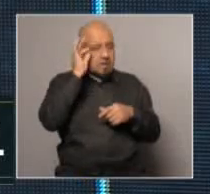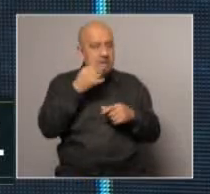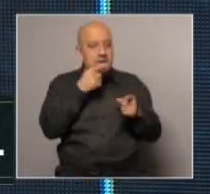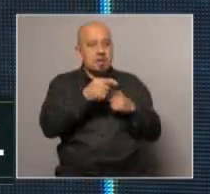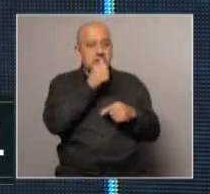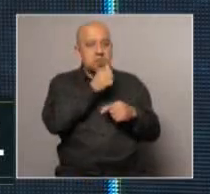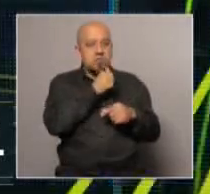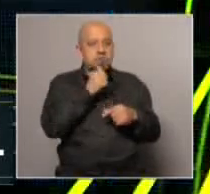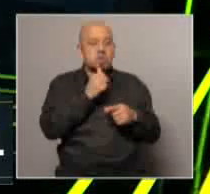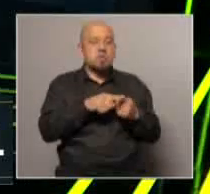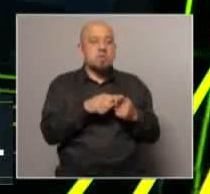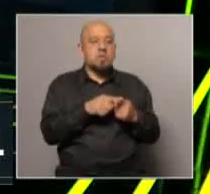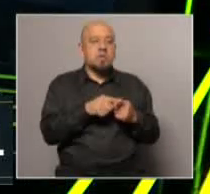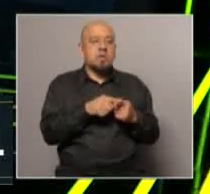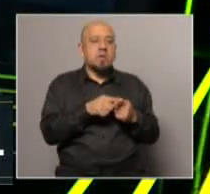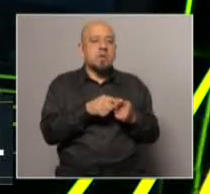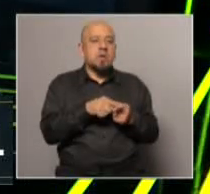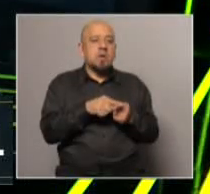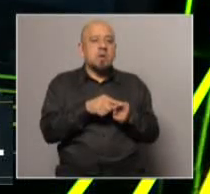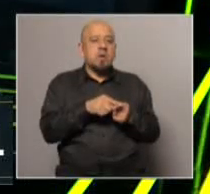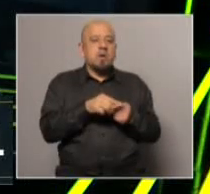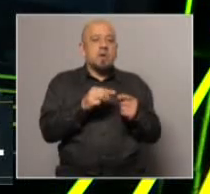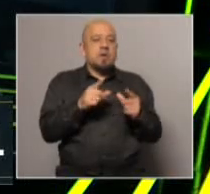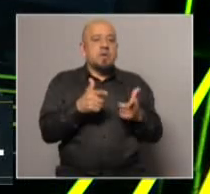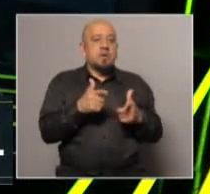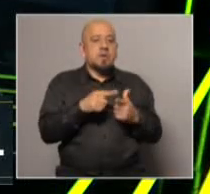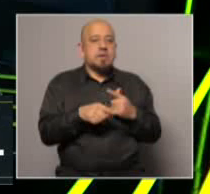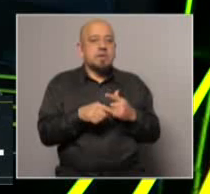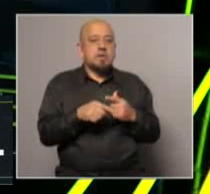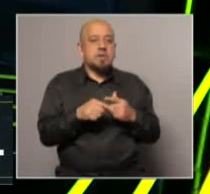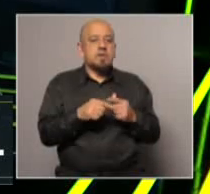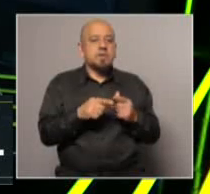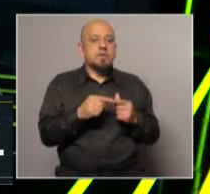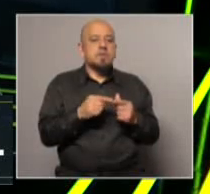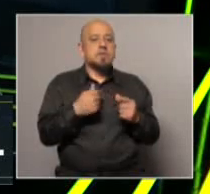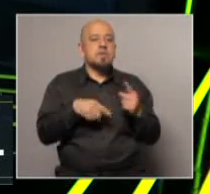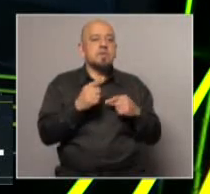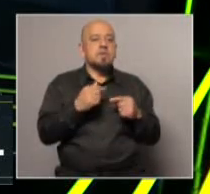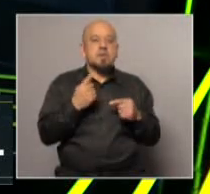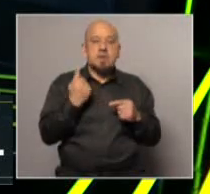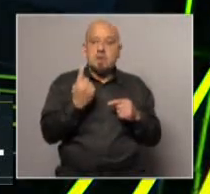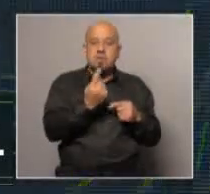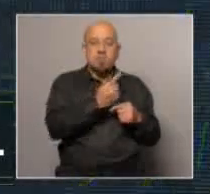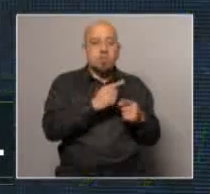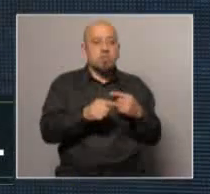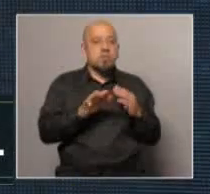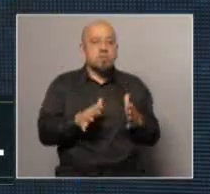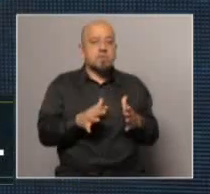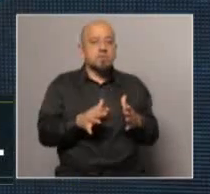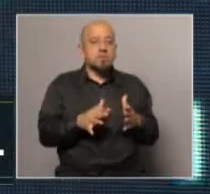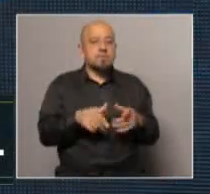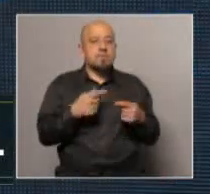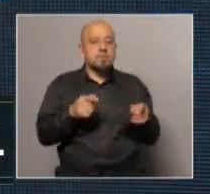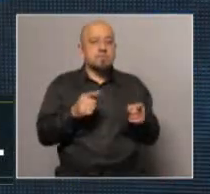solución. En esto además lo que pasa es que como no hay tanta evidencia científica y cada maestrito con su librito y lo que pasa es que cada